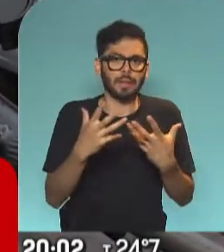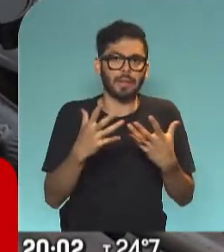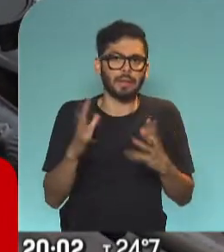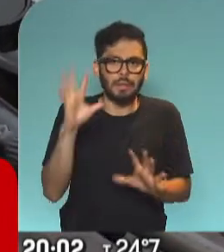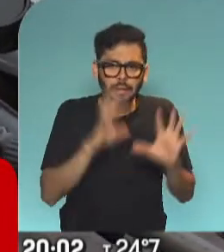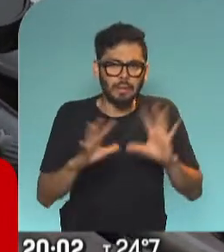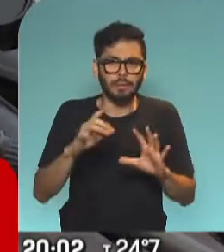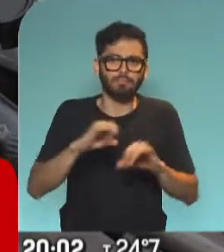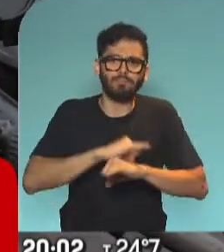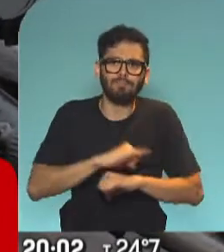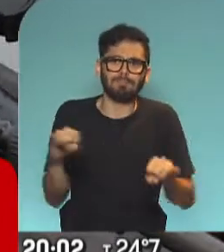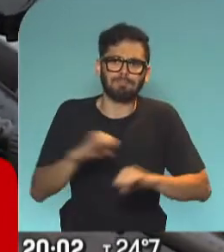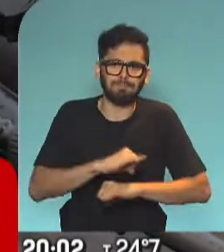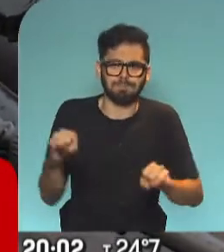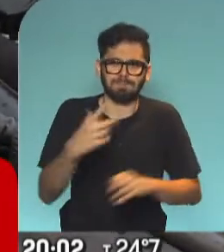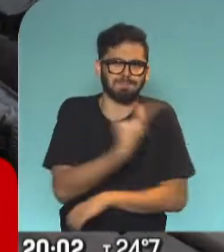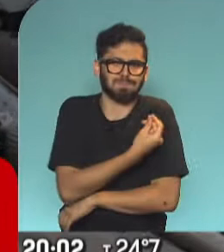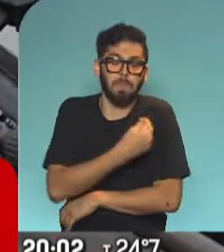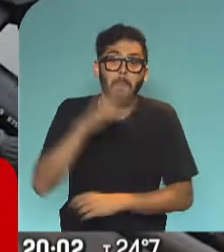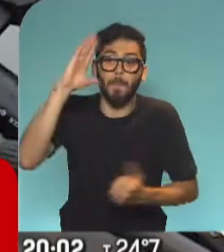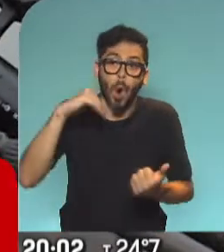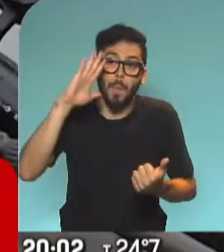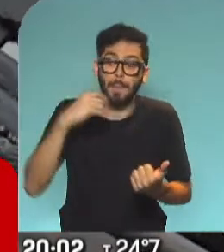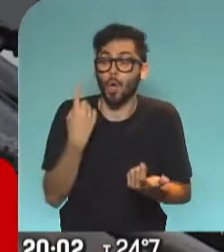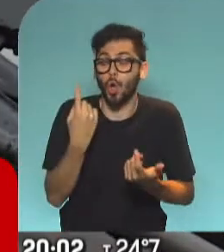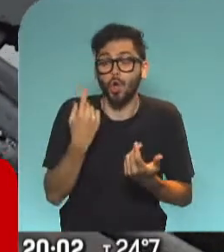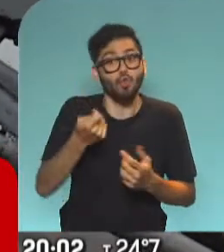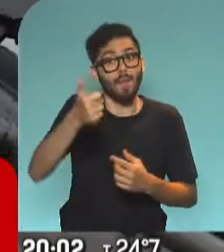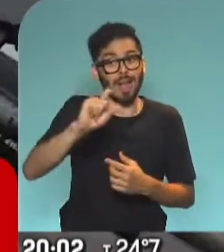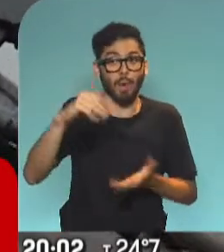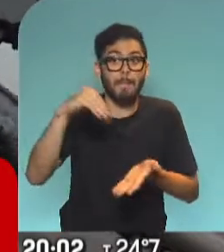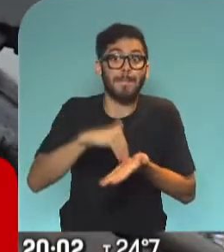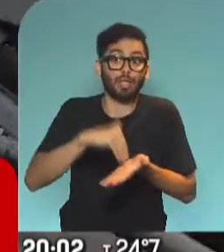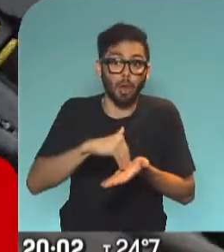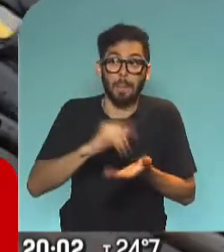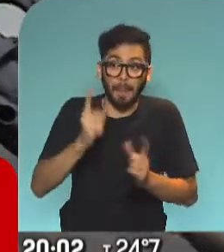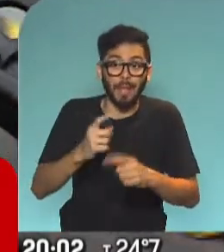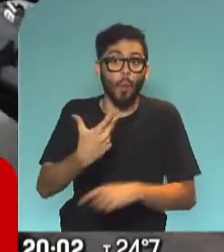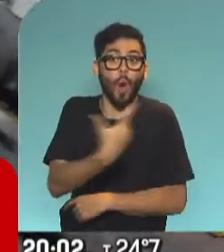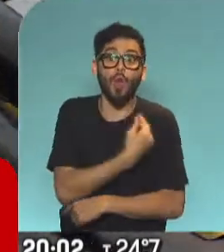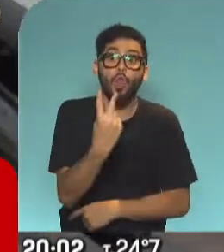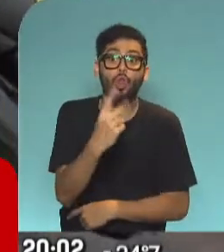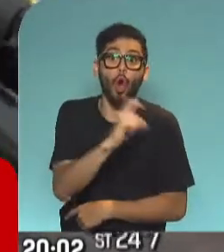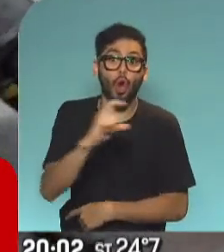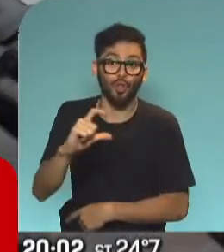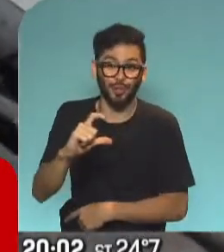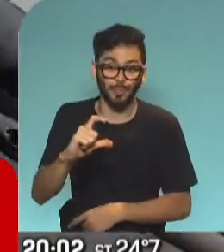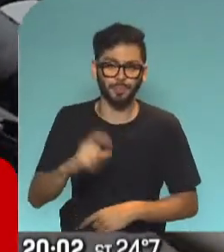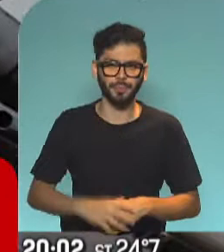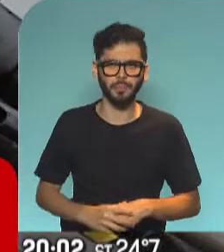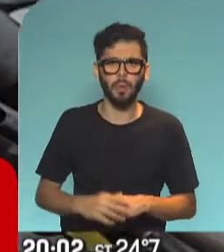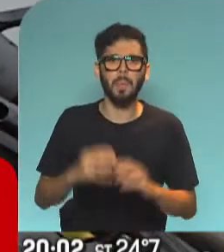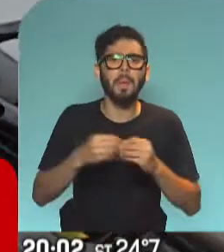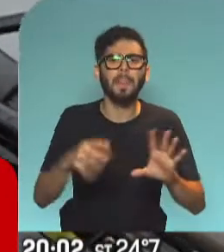de vacunar por mes. Pero no es fácil porque son varios millones y son 2 dosis, ¿no? O sea que... ¿Fecha tentativa, ministro? Primera